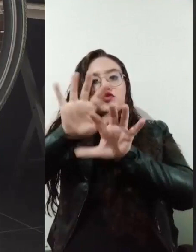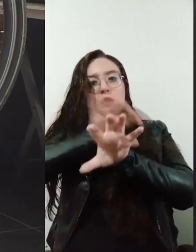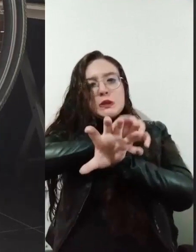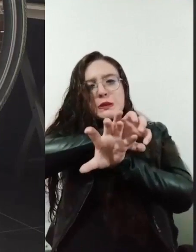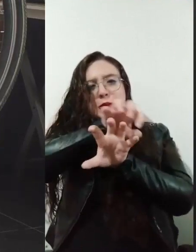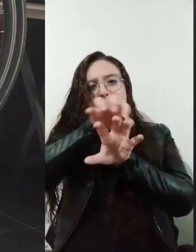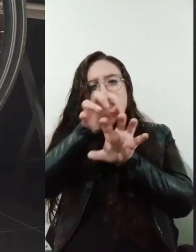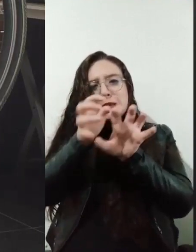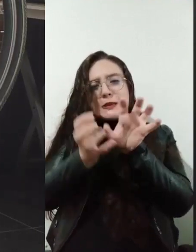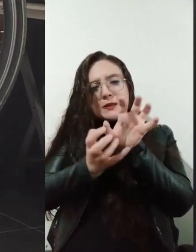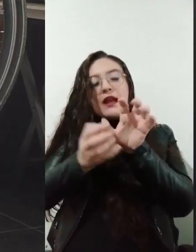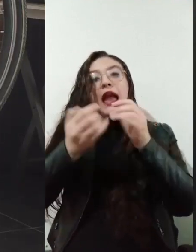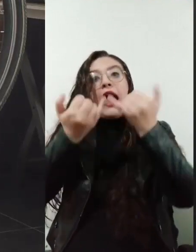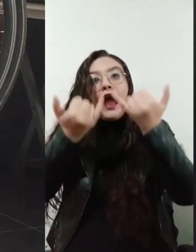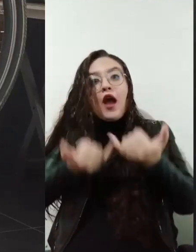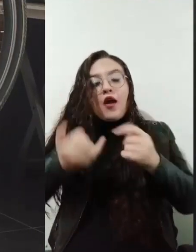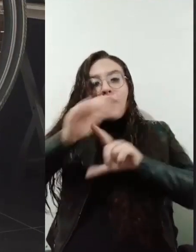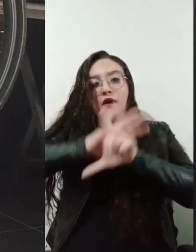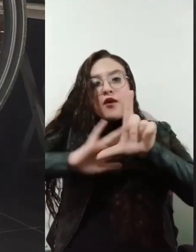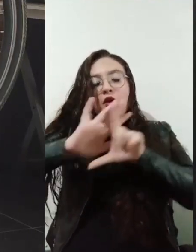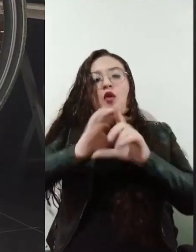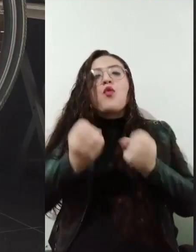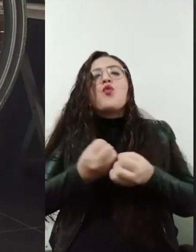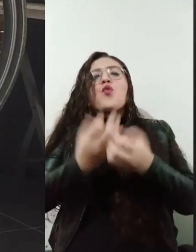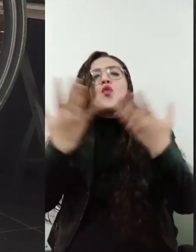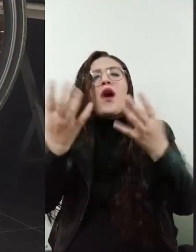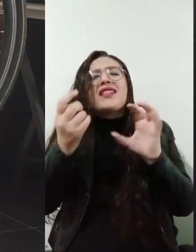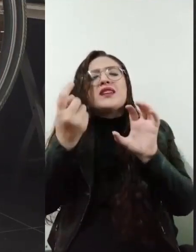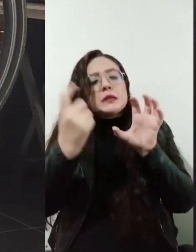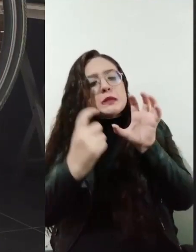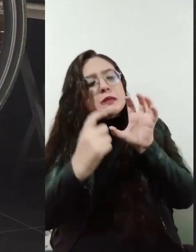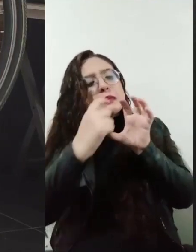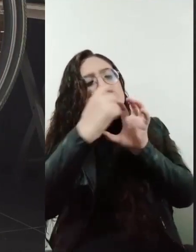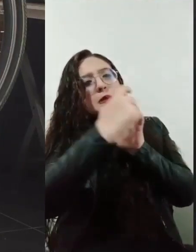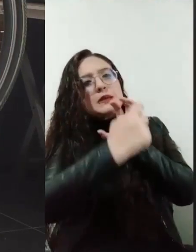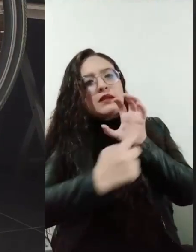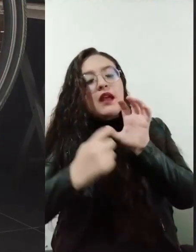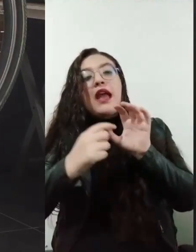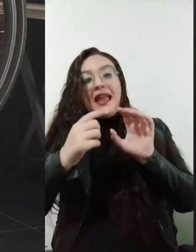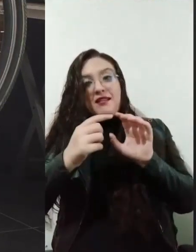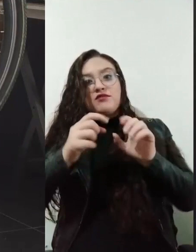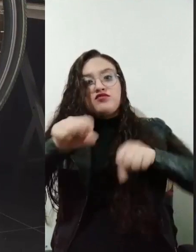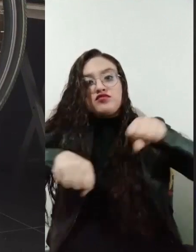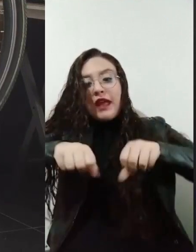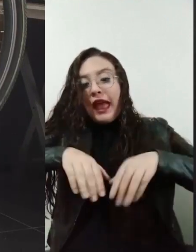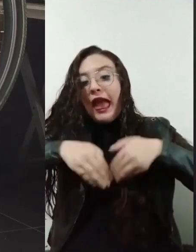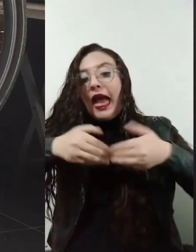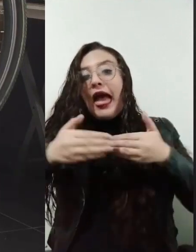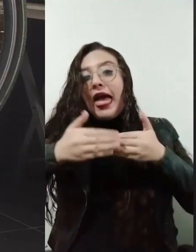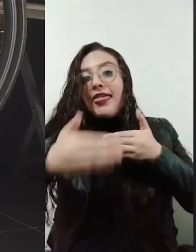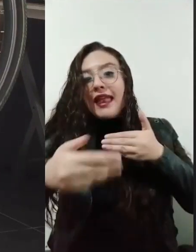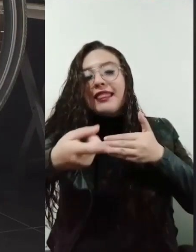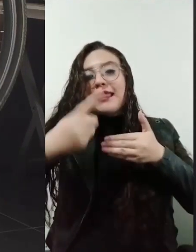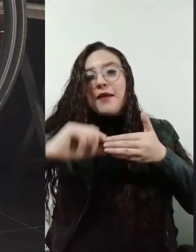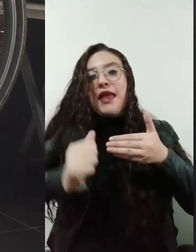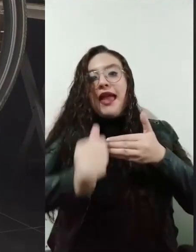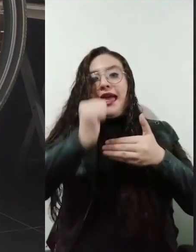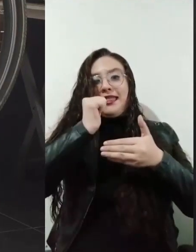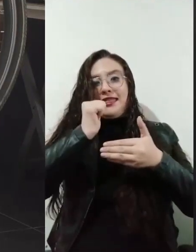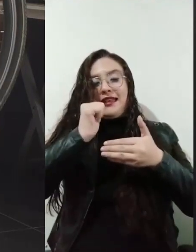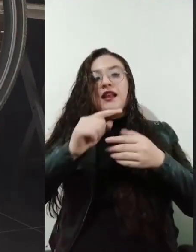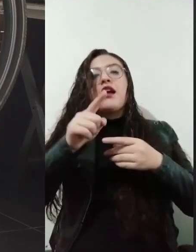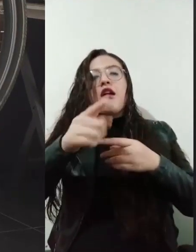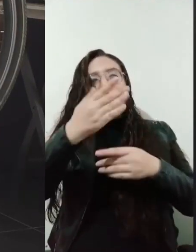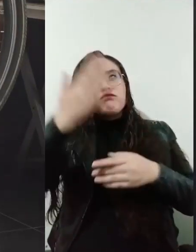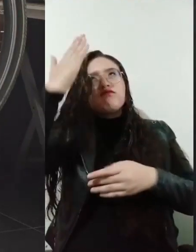diámetro de cada uno de los dos piñones. En este video, la idea es contar la cantidad de dientes que tiene tanto nuestro piñón delantero